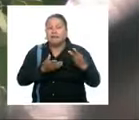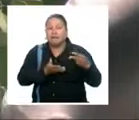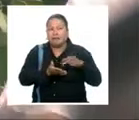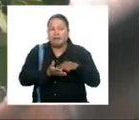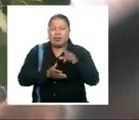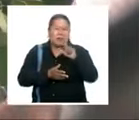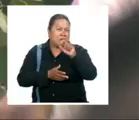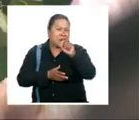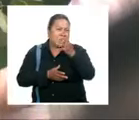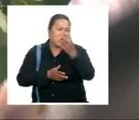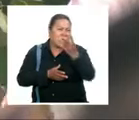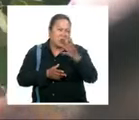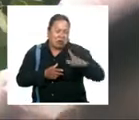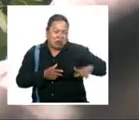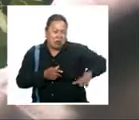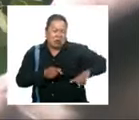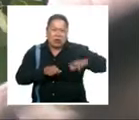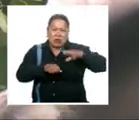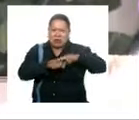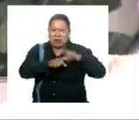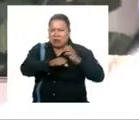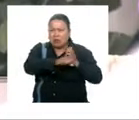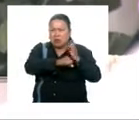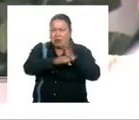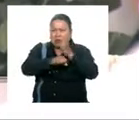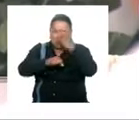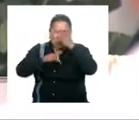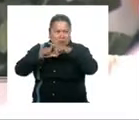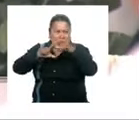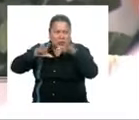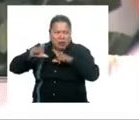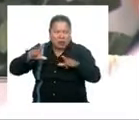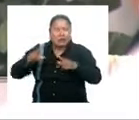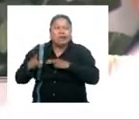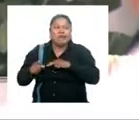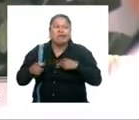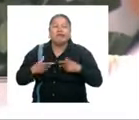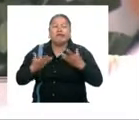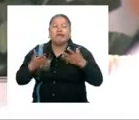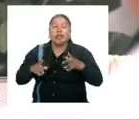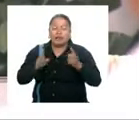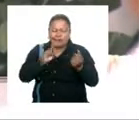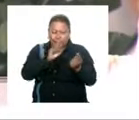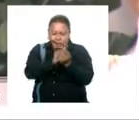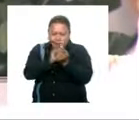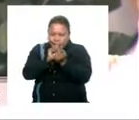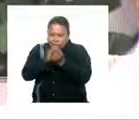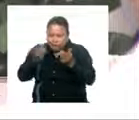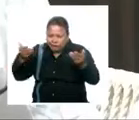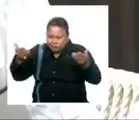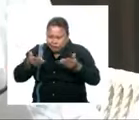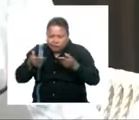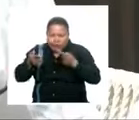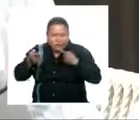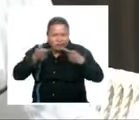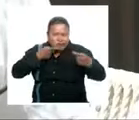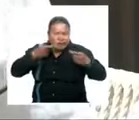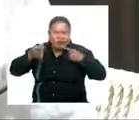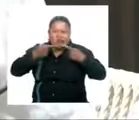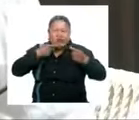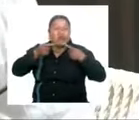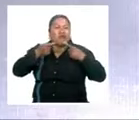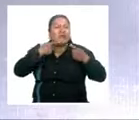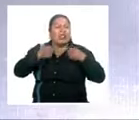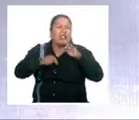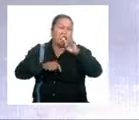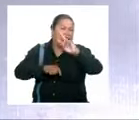de 24 gobernadores del país, sostuvimos un encuentro y dialogamos